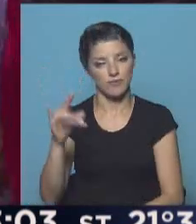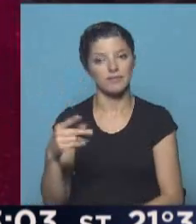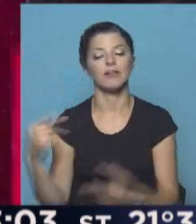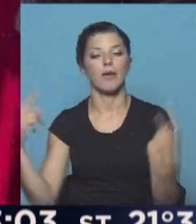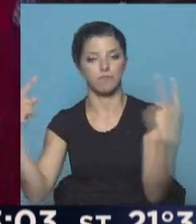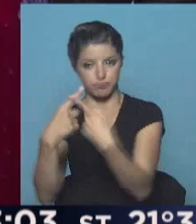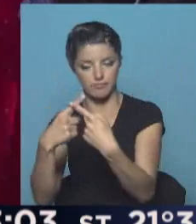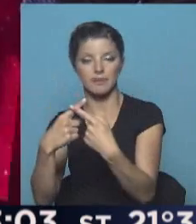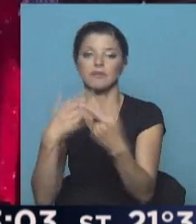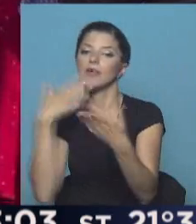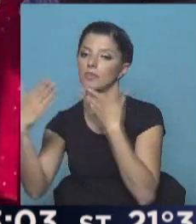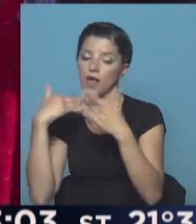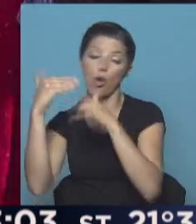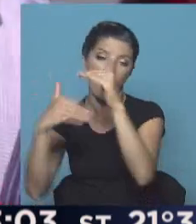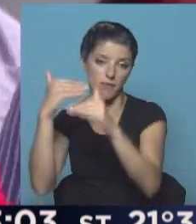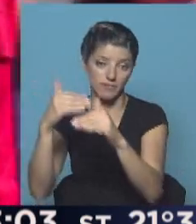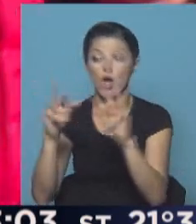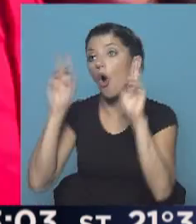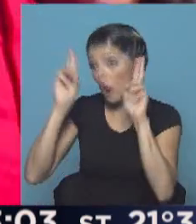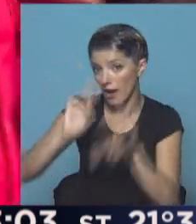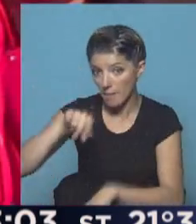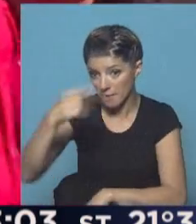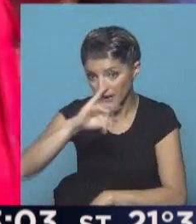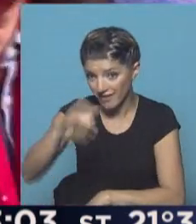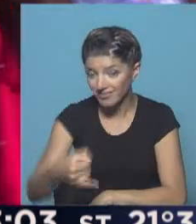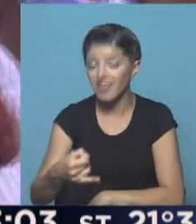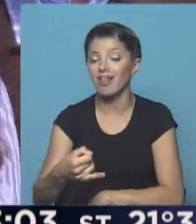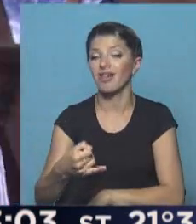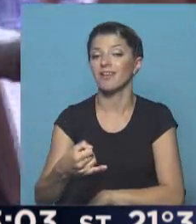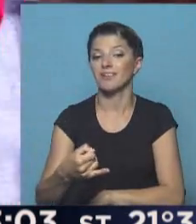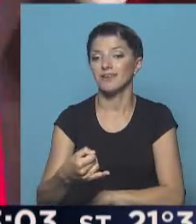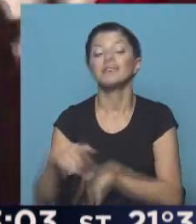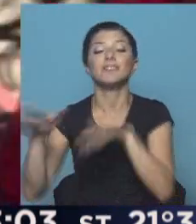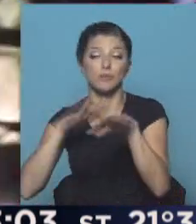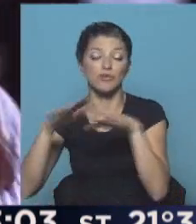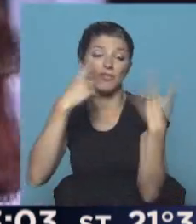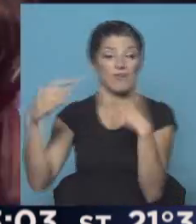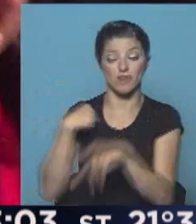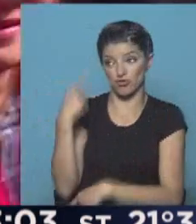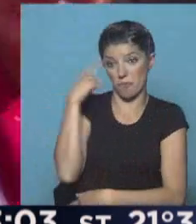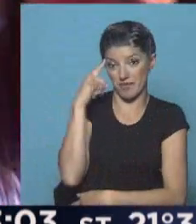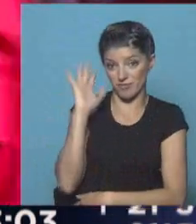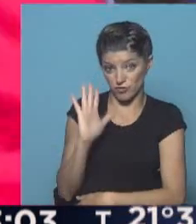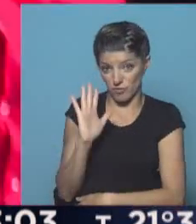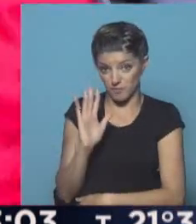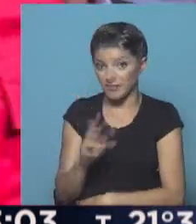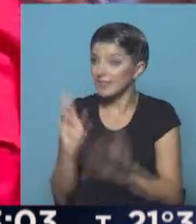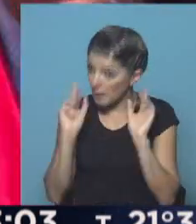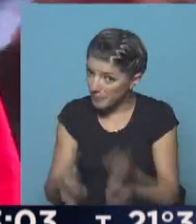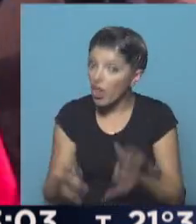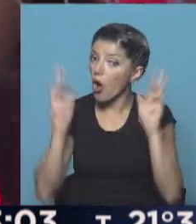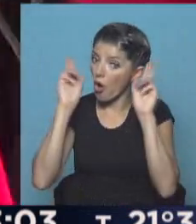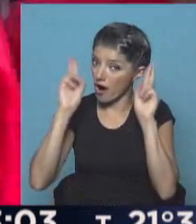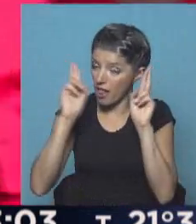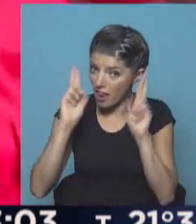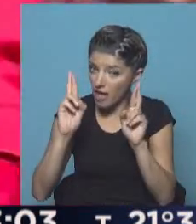para que el diálogo avance. Ojalá que mañana se presente una situación un poco más favorable y ojalá que, insisto en